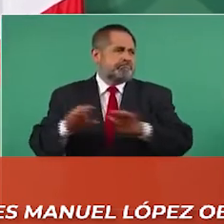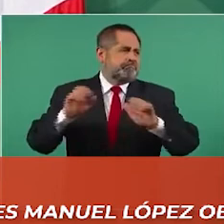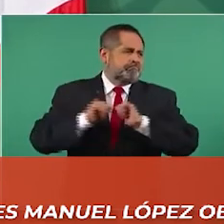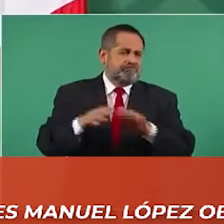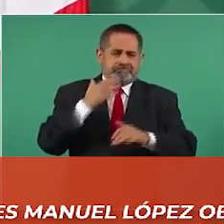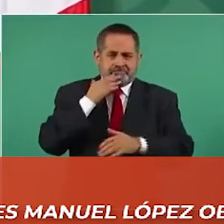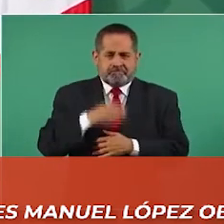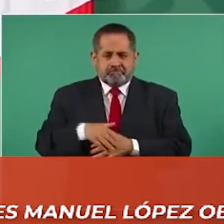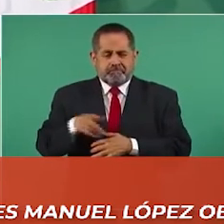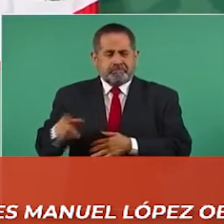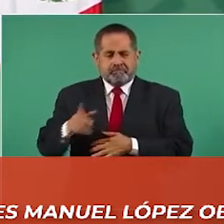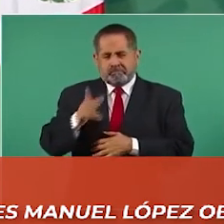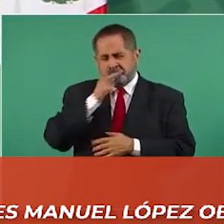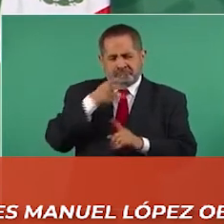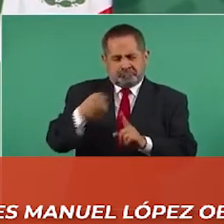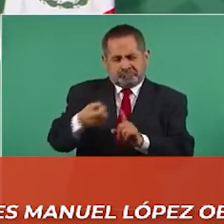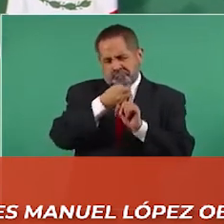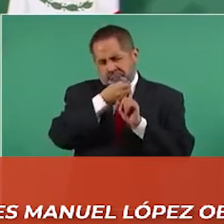tiene una prosa